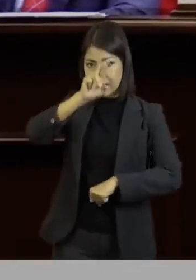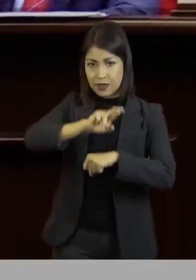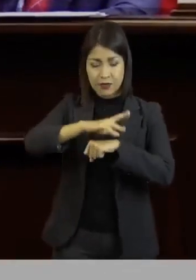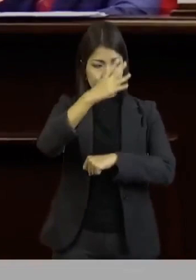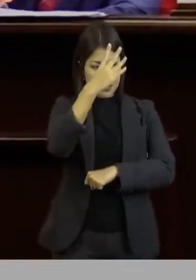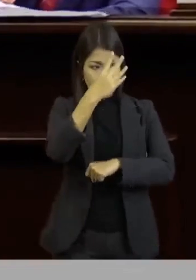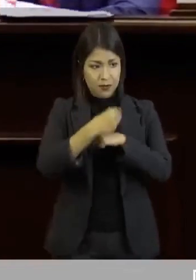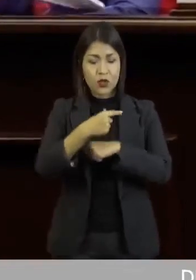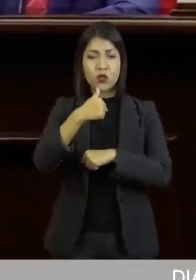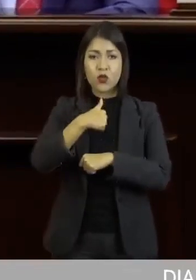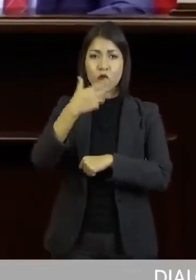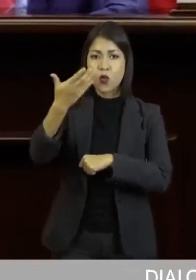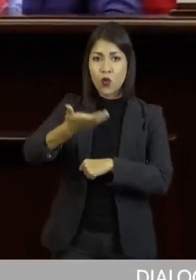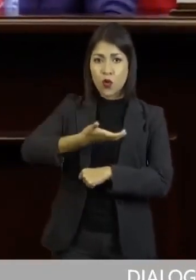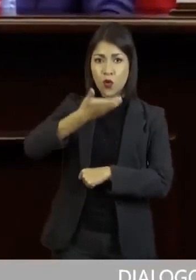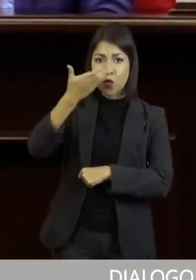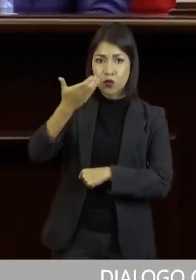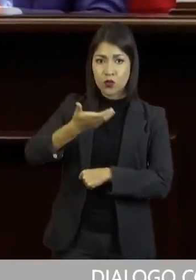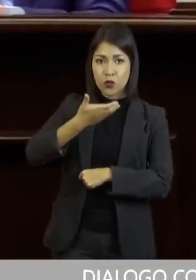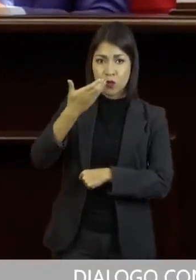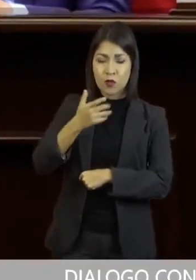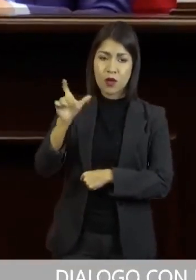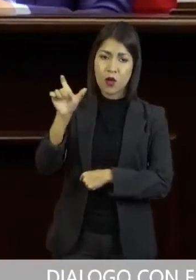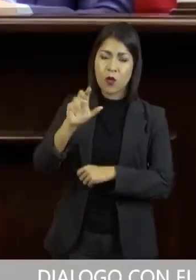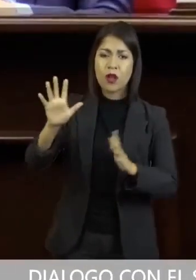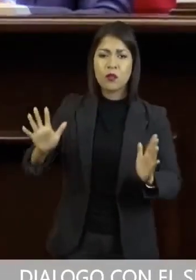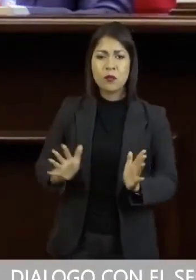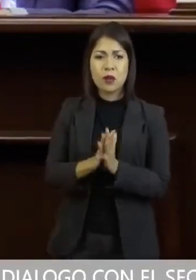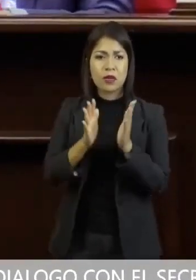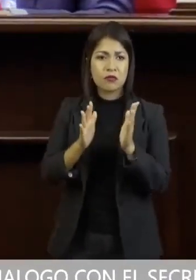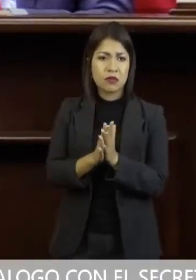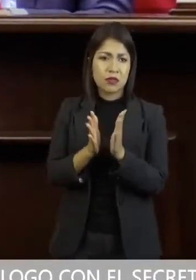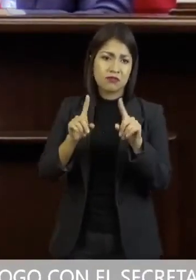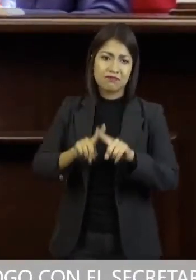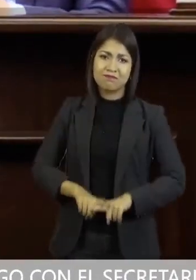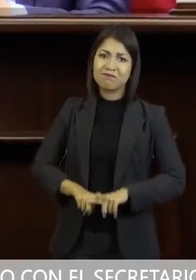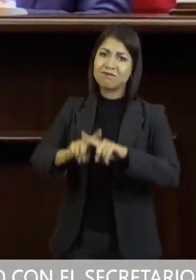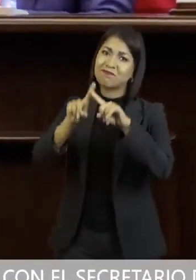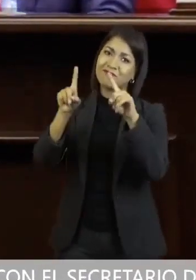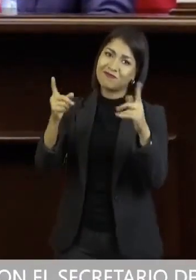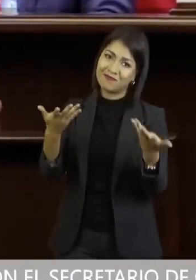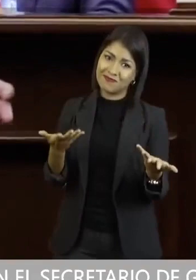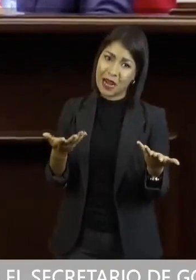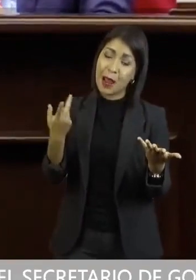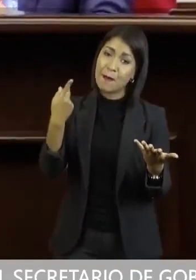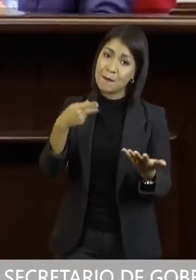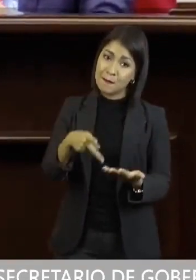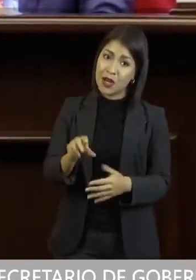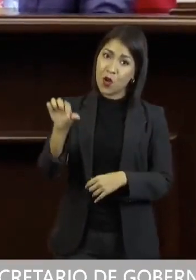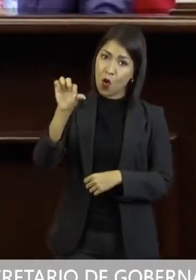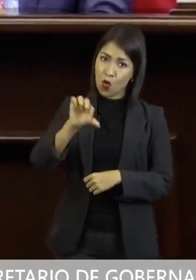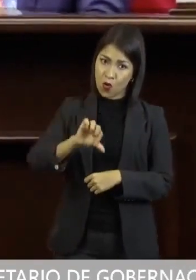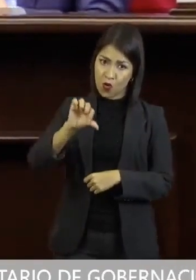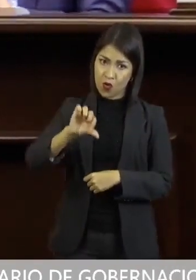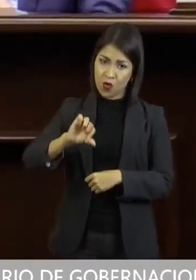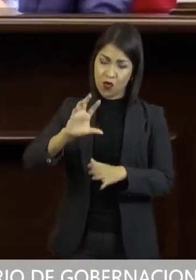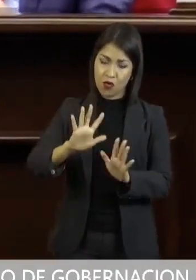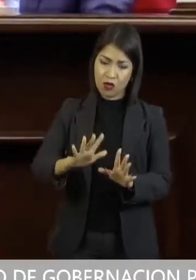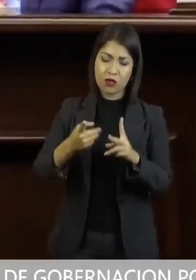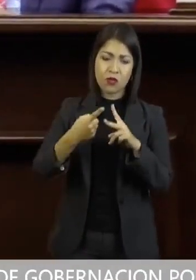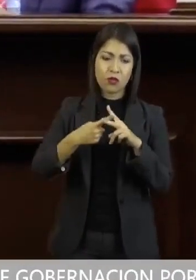Yo acostumbraba a iniciar mis participaciones de otra manera, pero hoy quiero